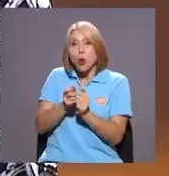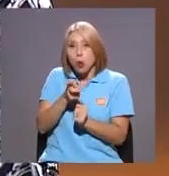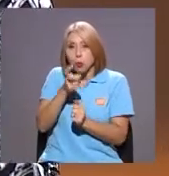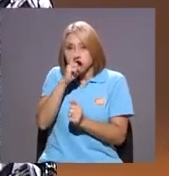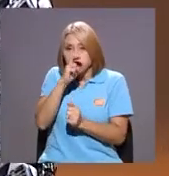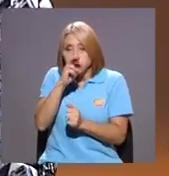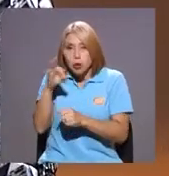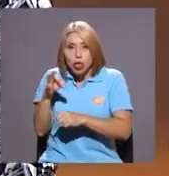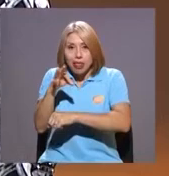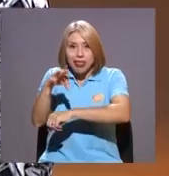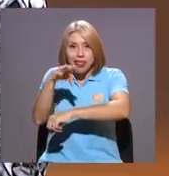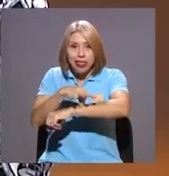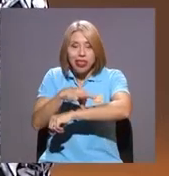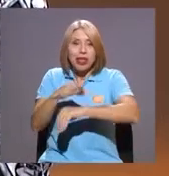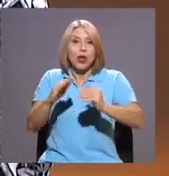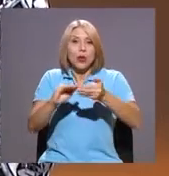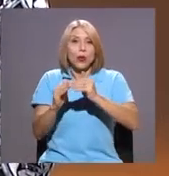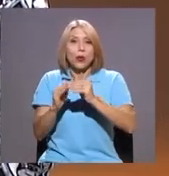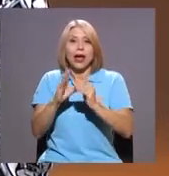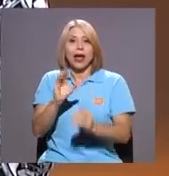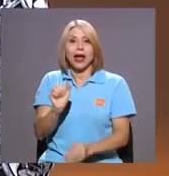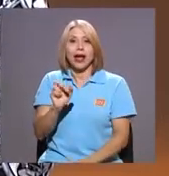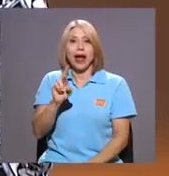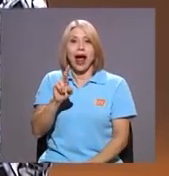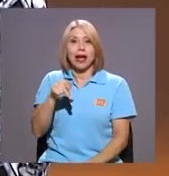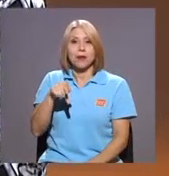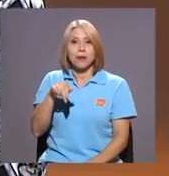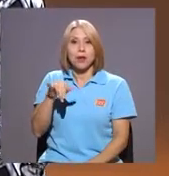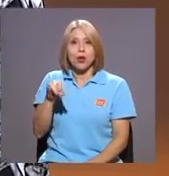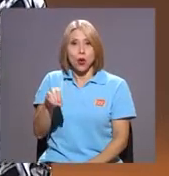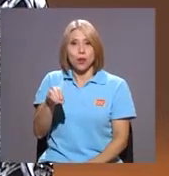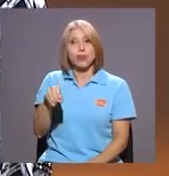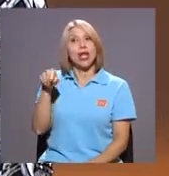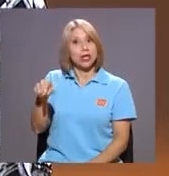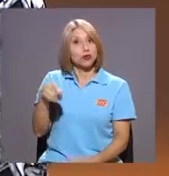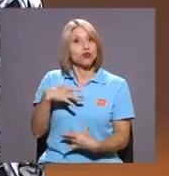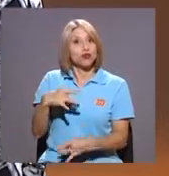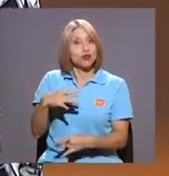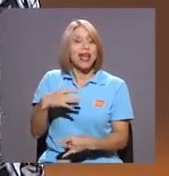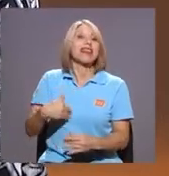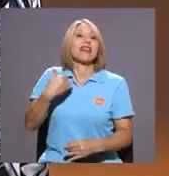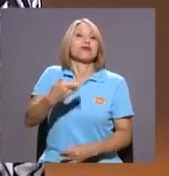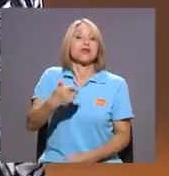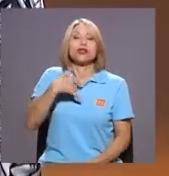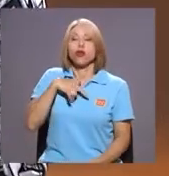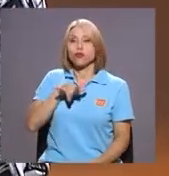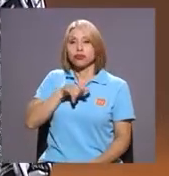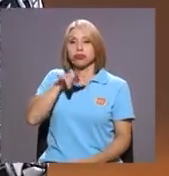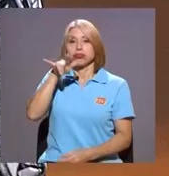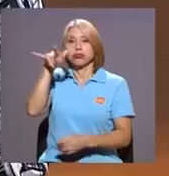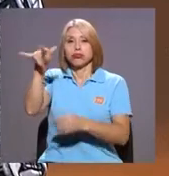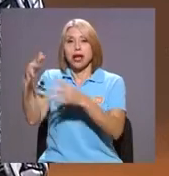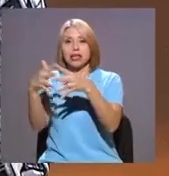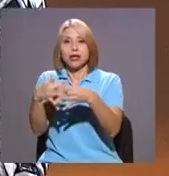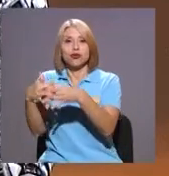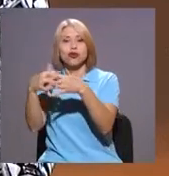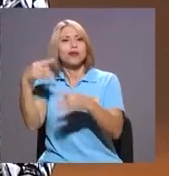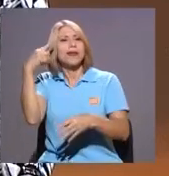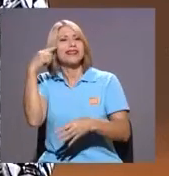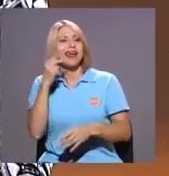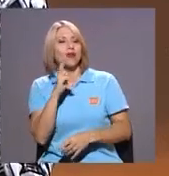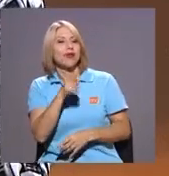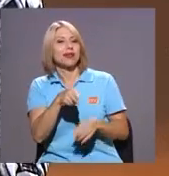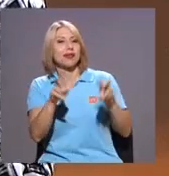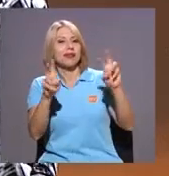de dengue, por ejemplo, en la carpio, que es un trabajo en TCU muy interesante. Y luego ya yo me fui para Estados Unidos pensando en este tema. ¿Y por qué en este tema?